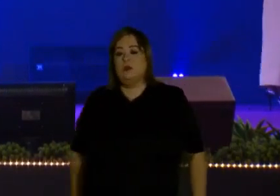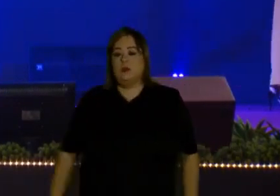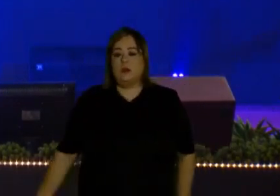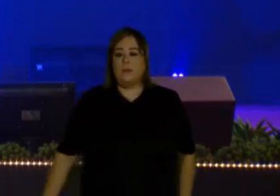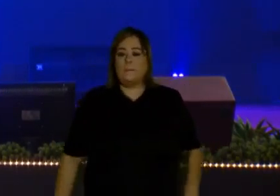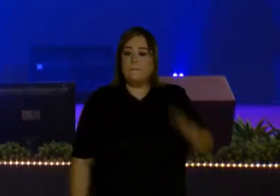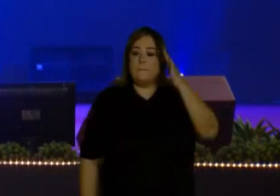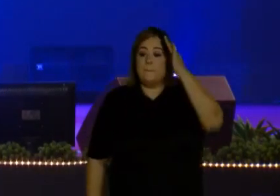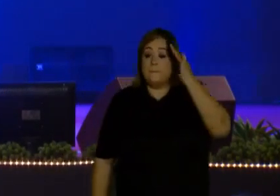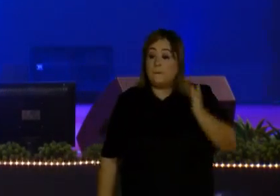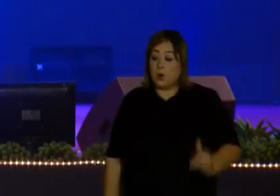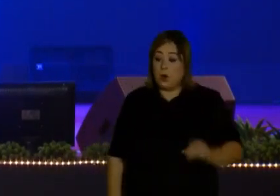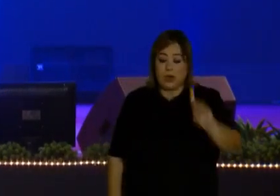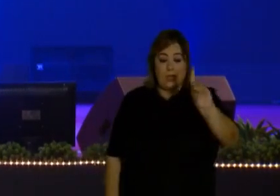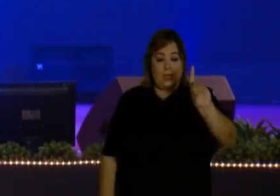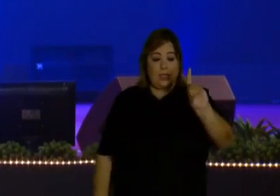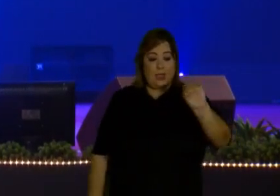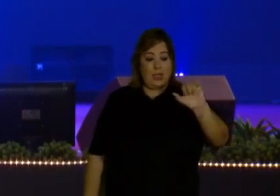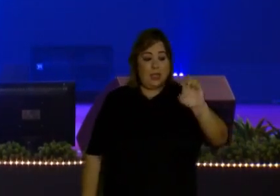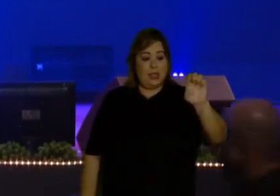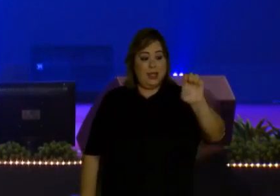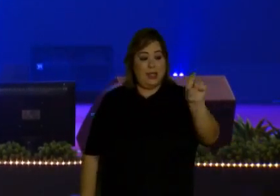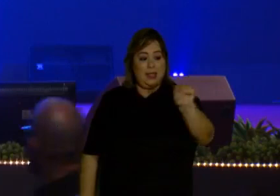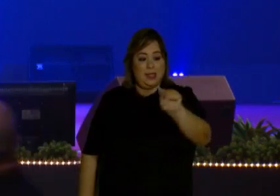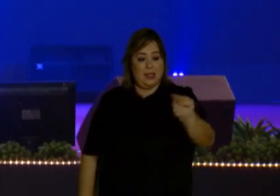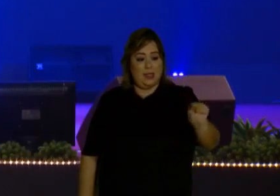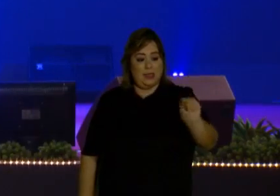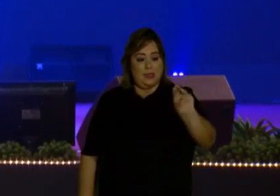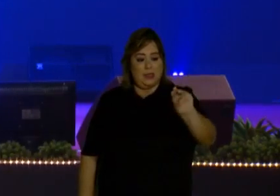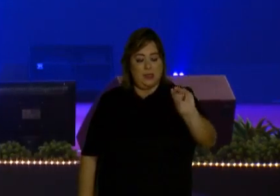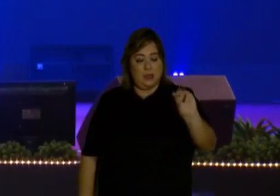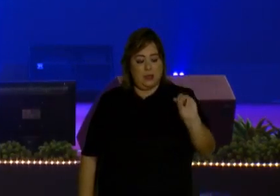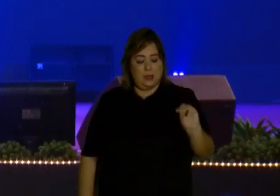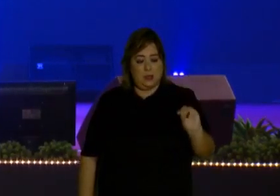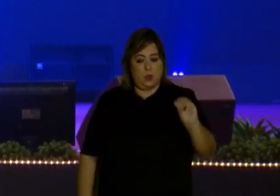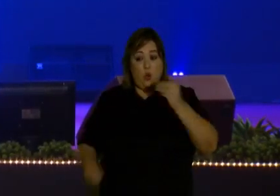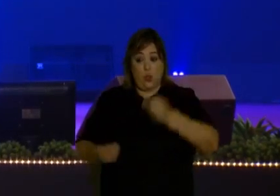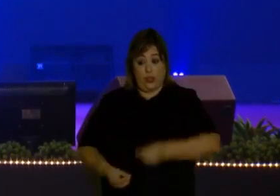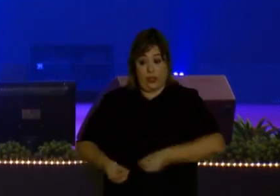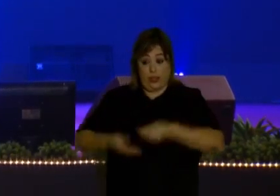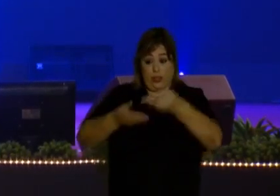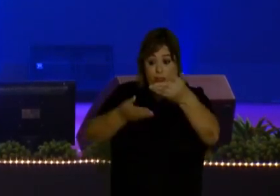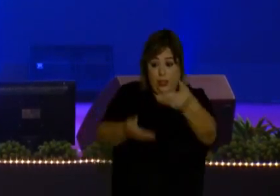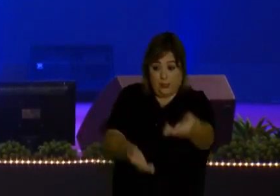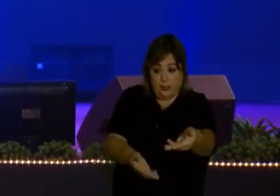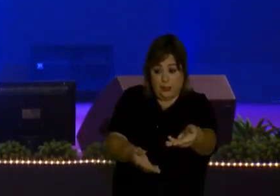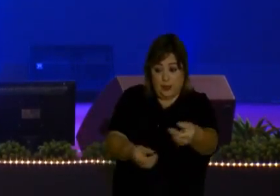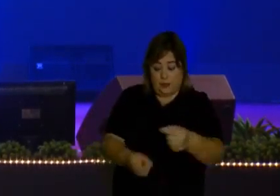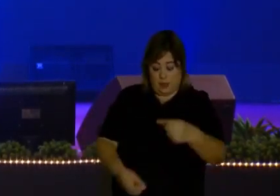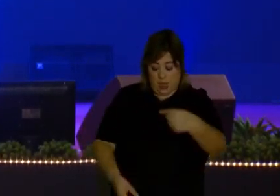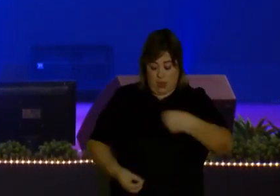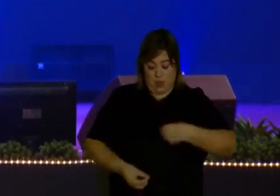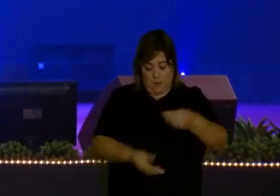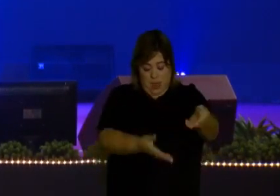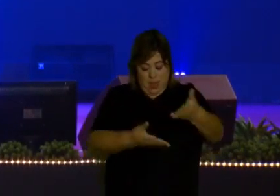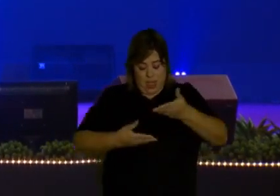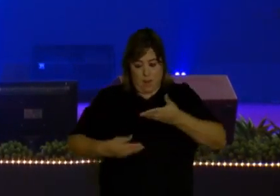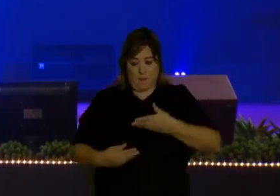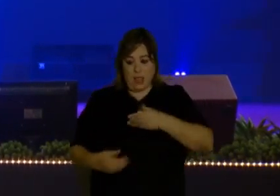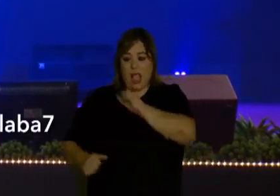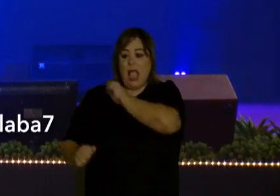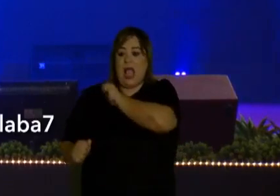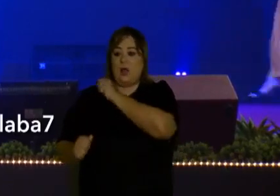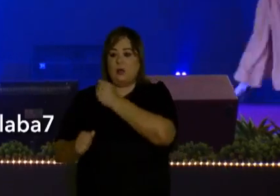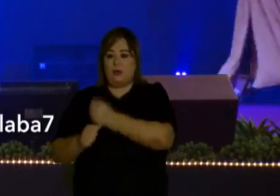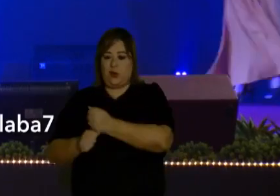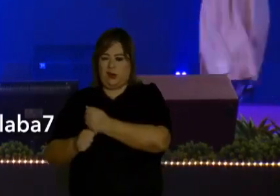Porque el diezmo le da a usted autoridad. Y me da autoridad a mí, se lo voy a explicar. Hay siempre un enigma, una